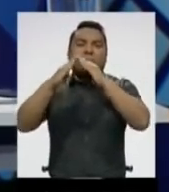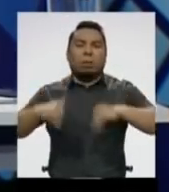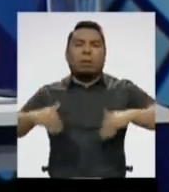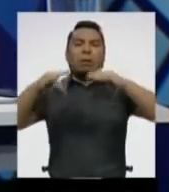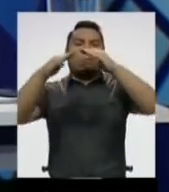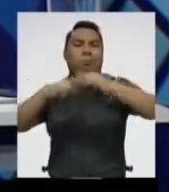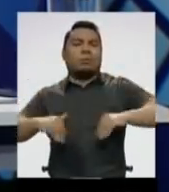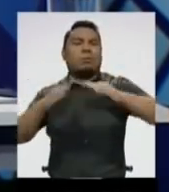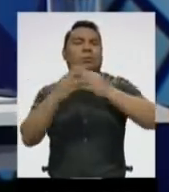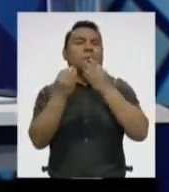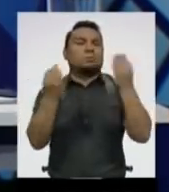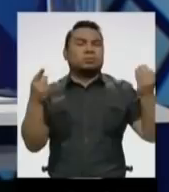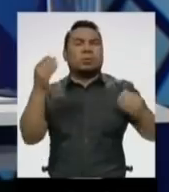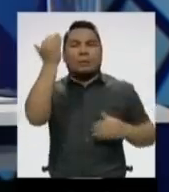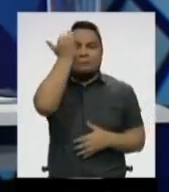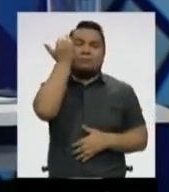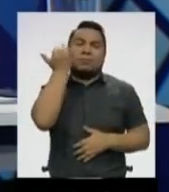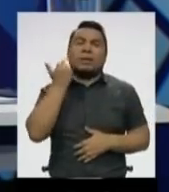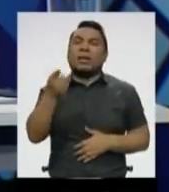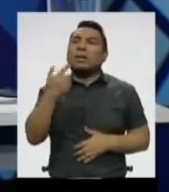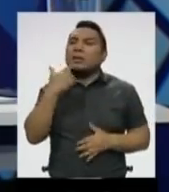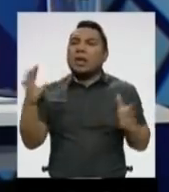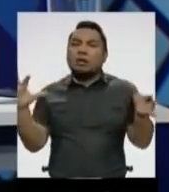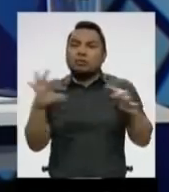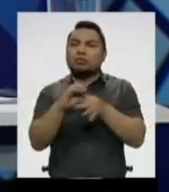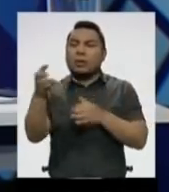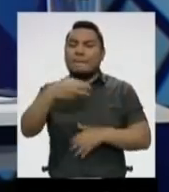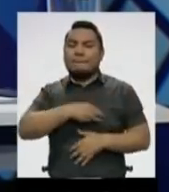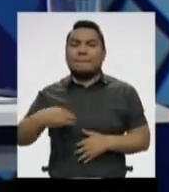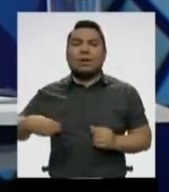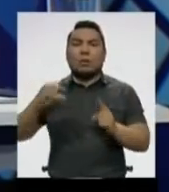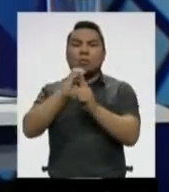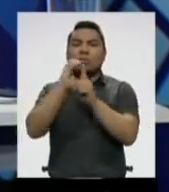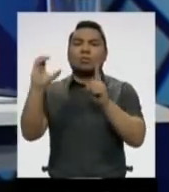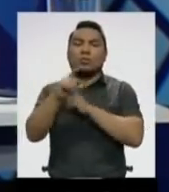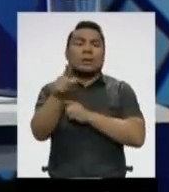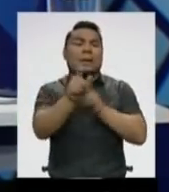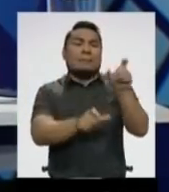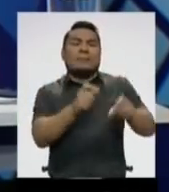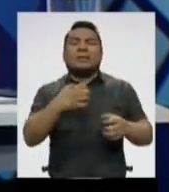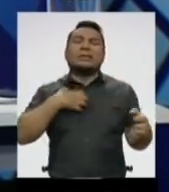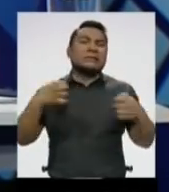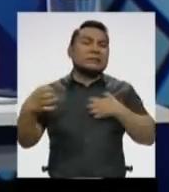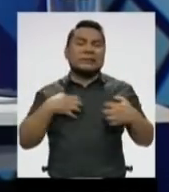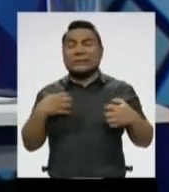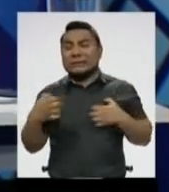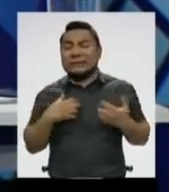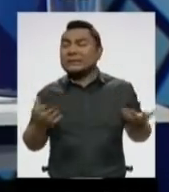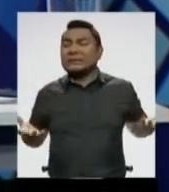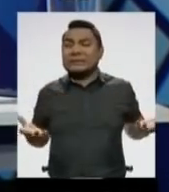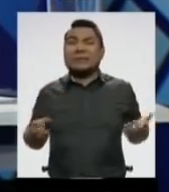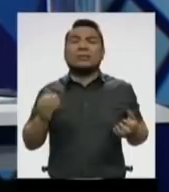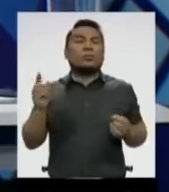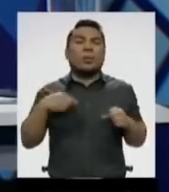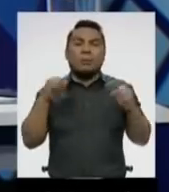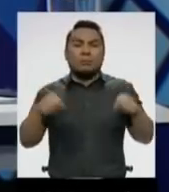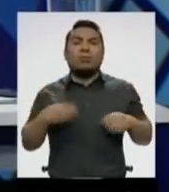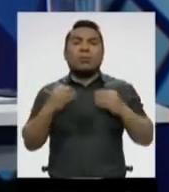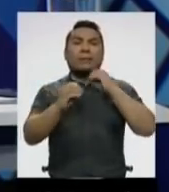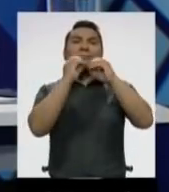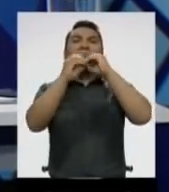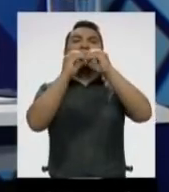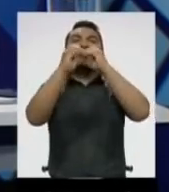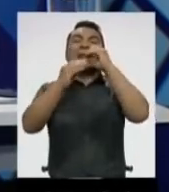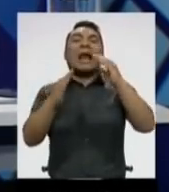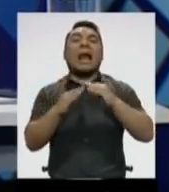coordinación apropiada con el Ministerio de Cultura, que tiene mucho que opinar. Los vecinos se quejan porque no tienen posibilidades para reforzar